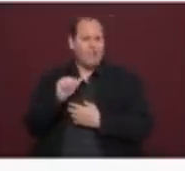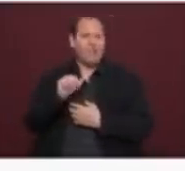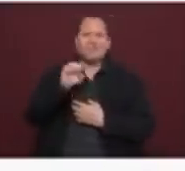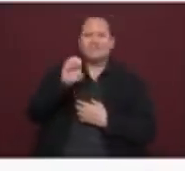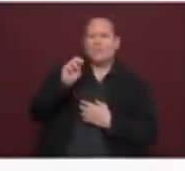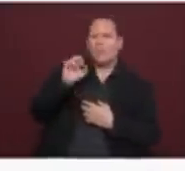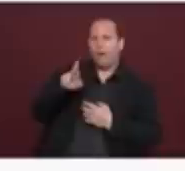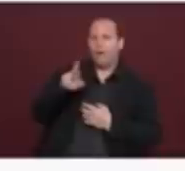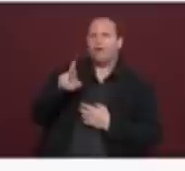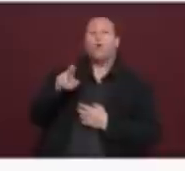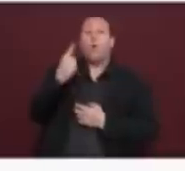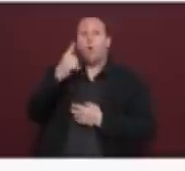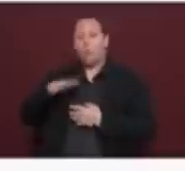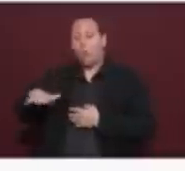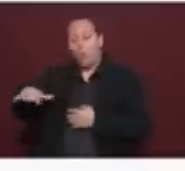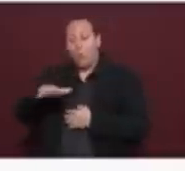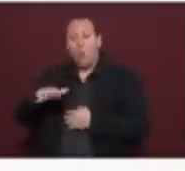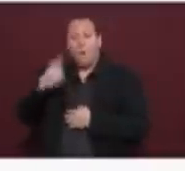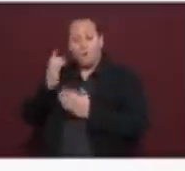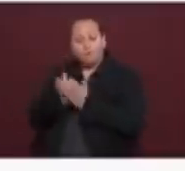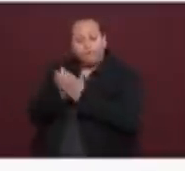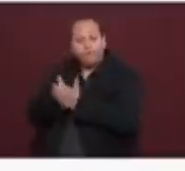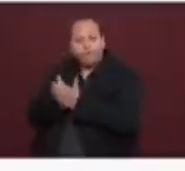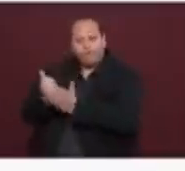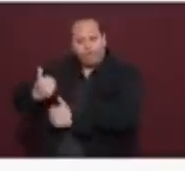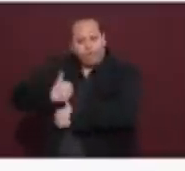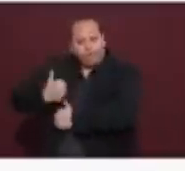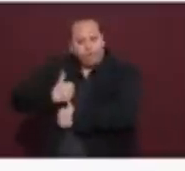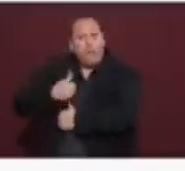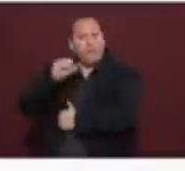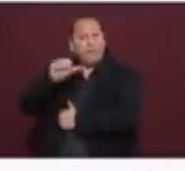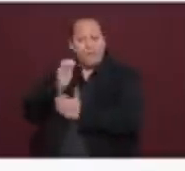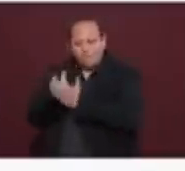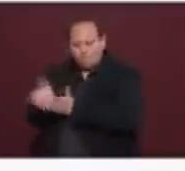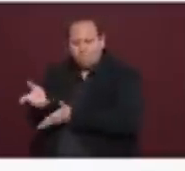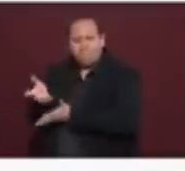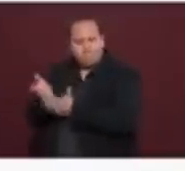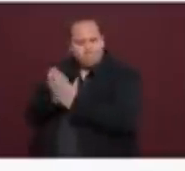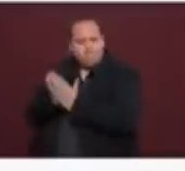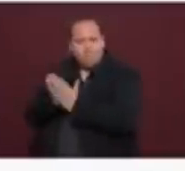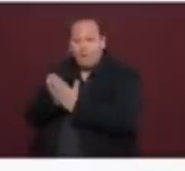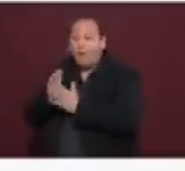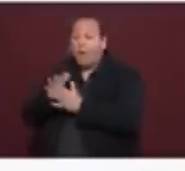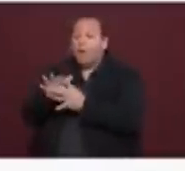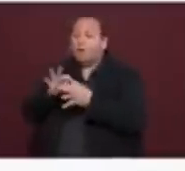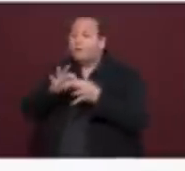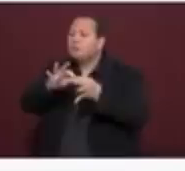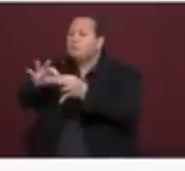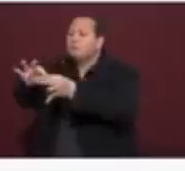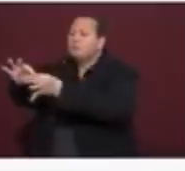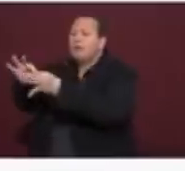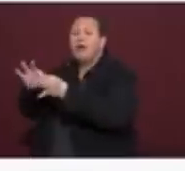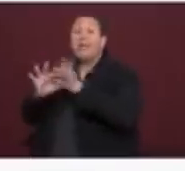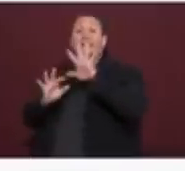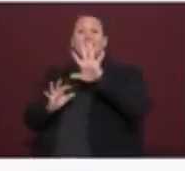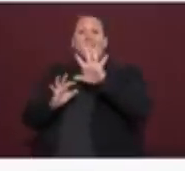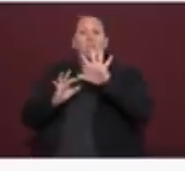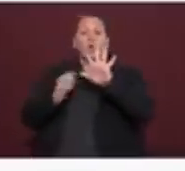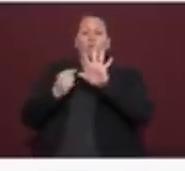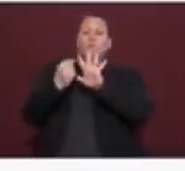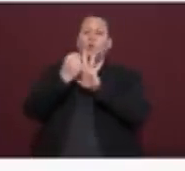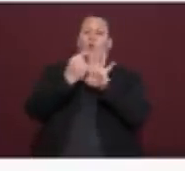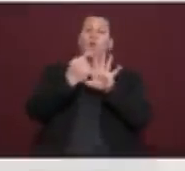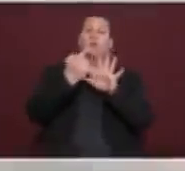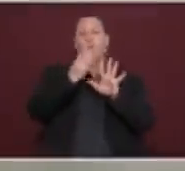una región naval con 16 unidades navales y ambos atendiendo las cinco coordinaciones regionales